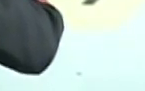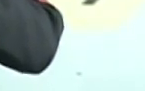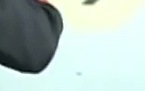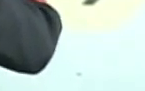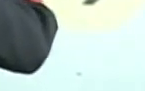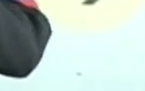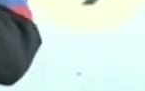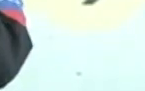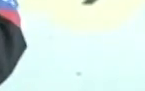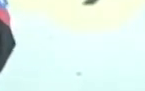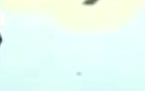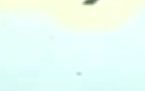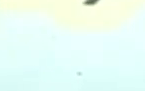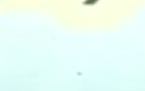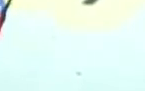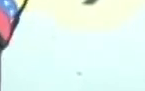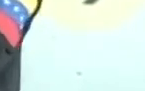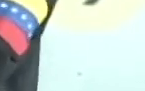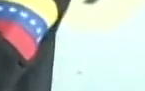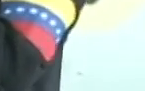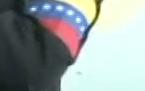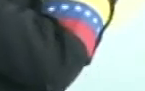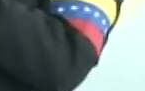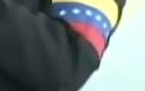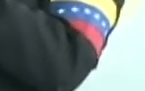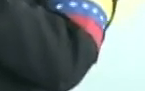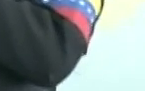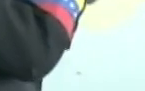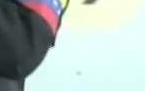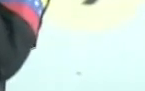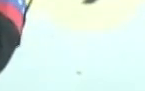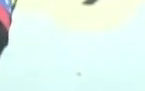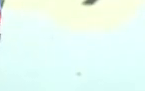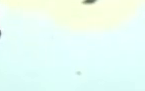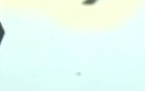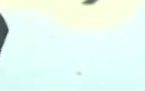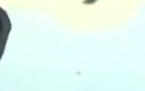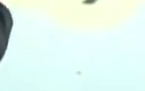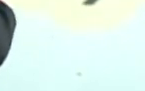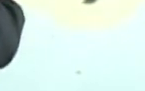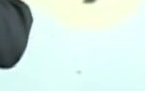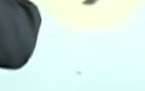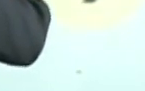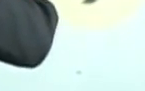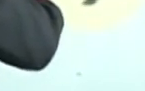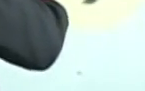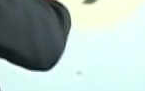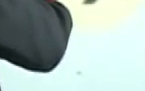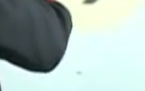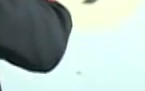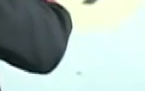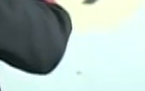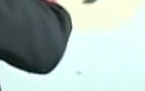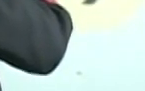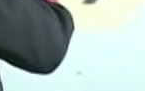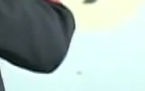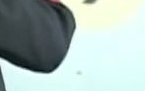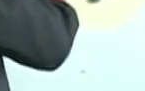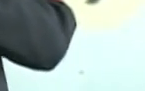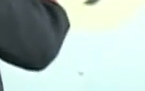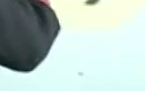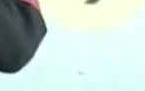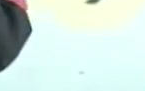peinilla, que era una especie de látigo con el que le pegaban a la gente para